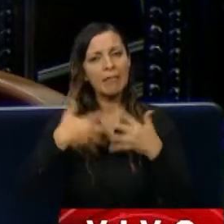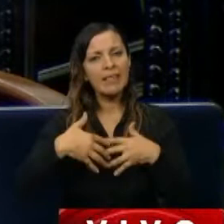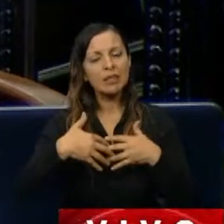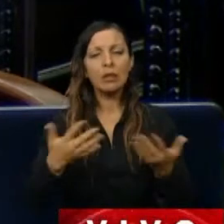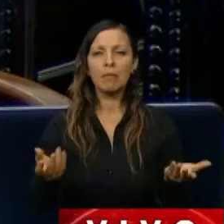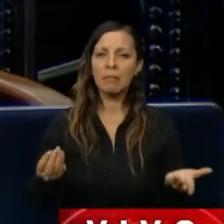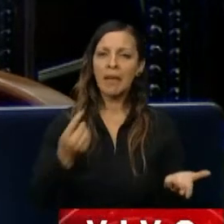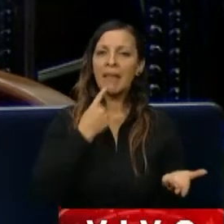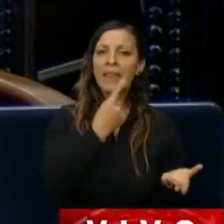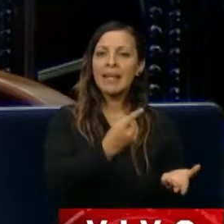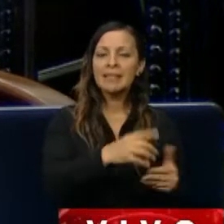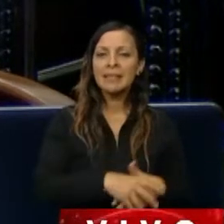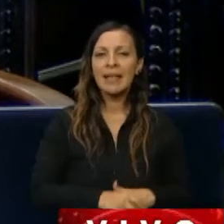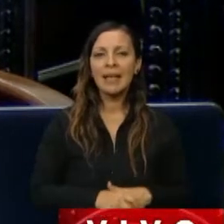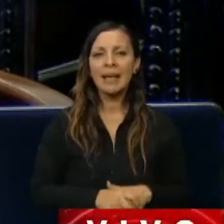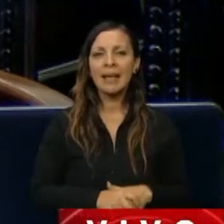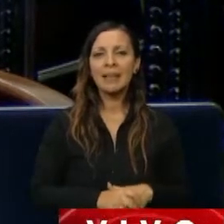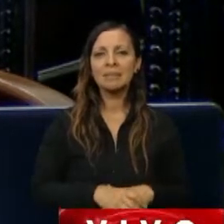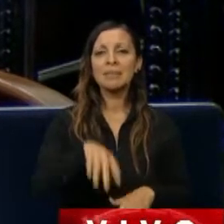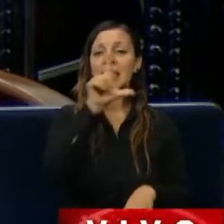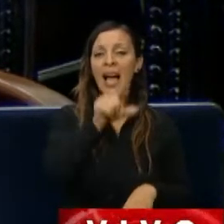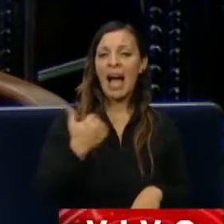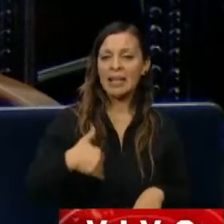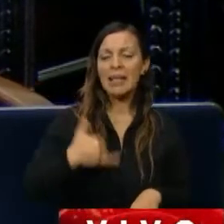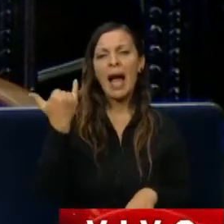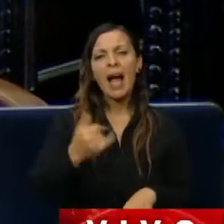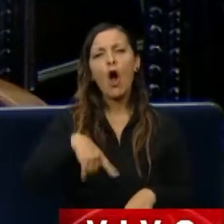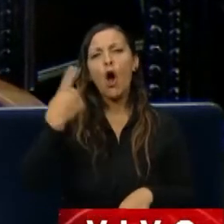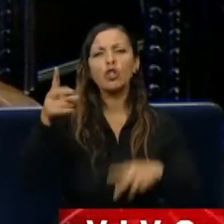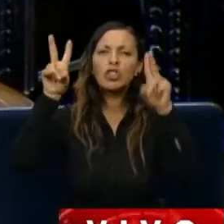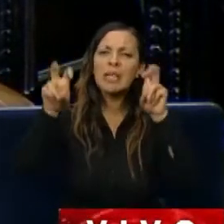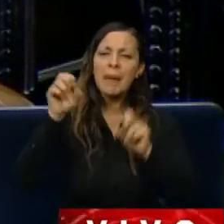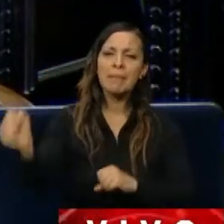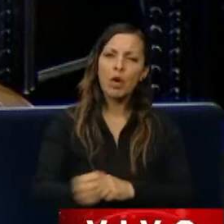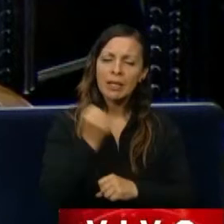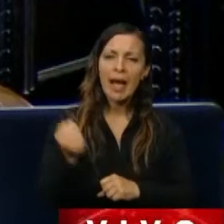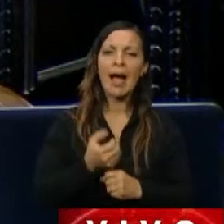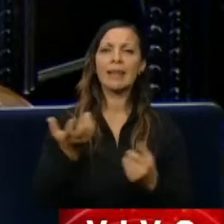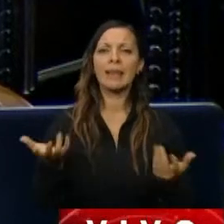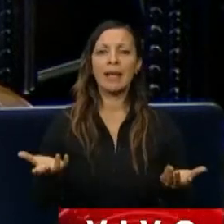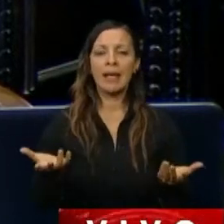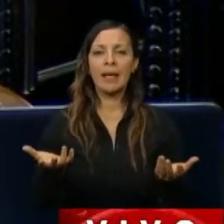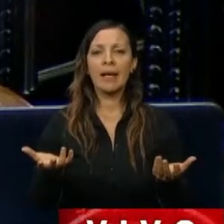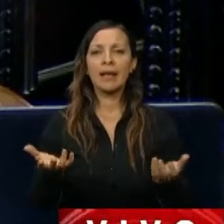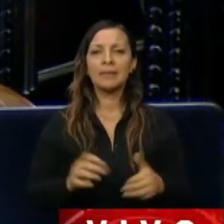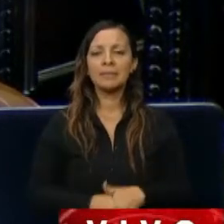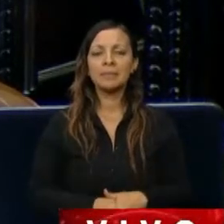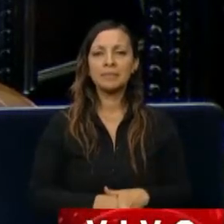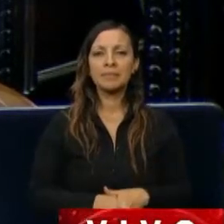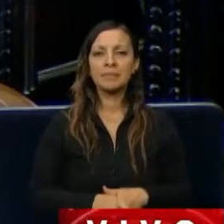el país tiene otras urgencias y de que